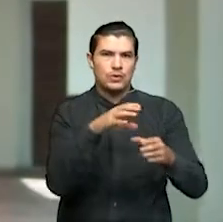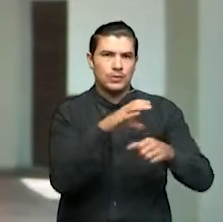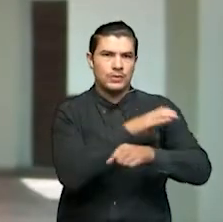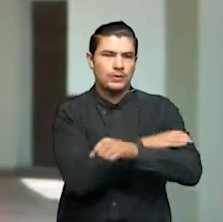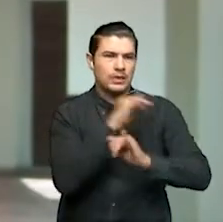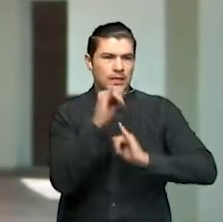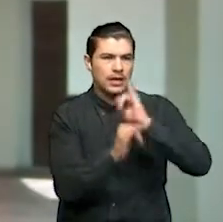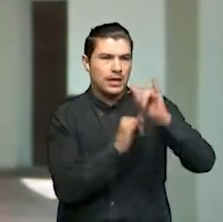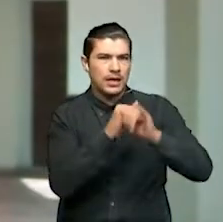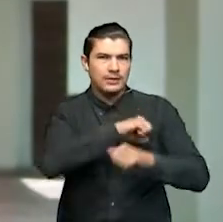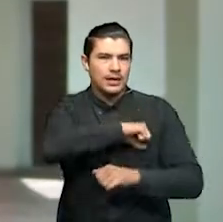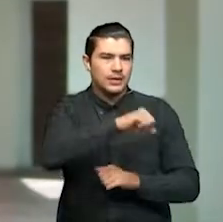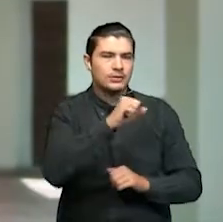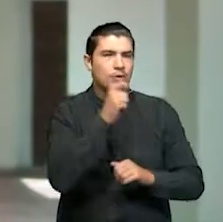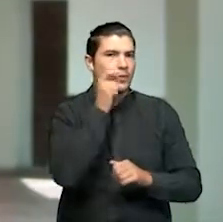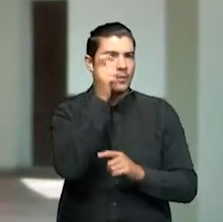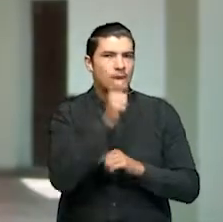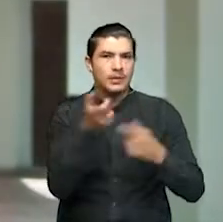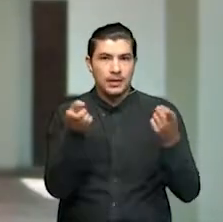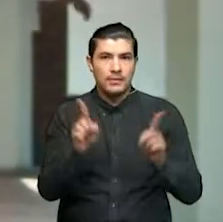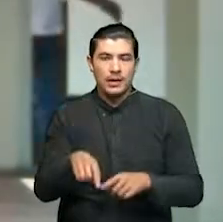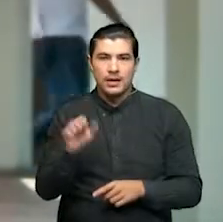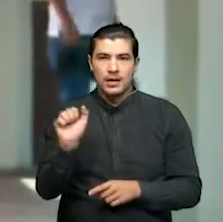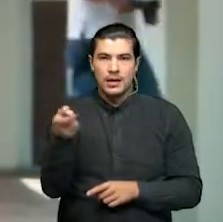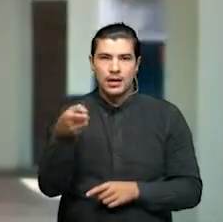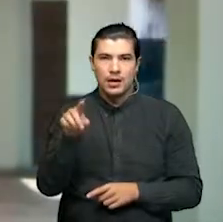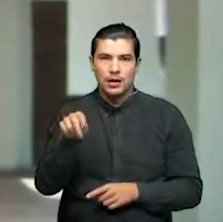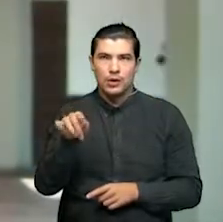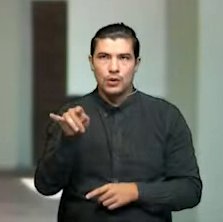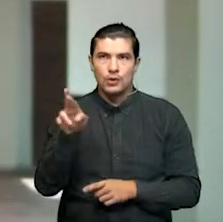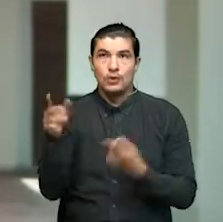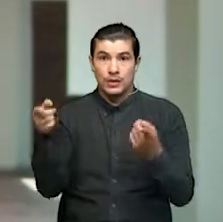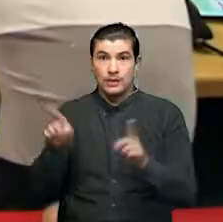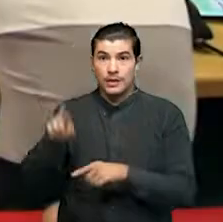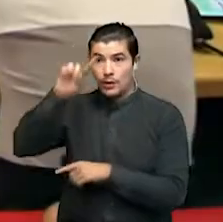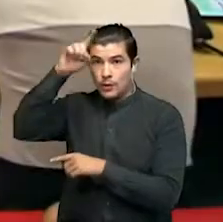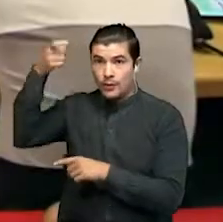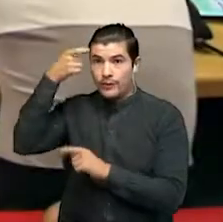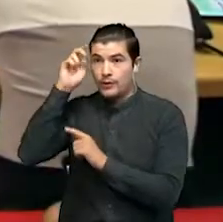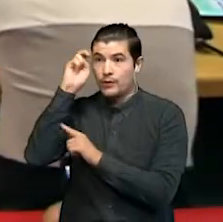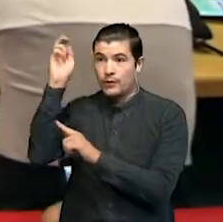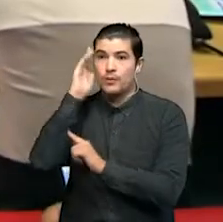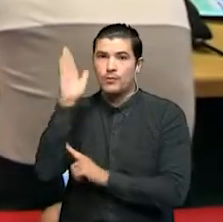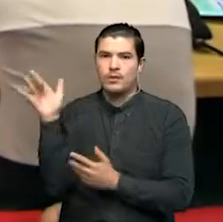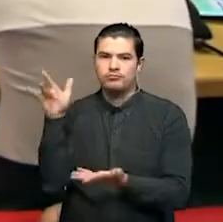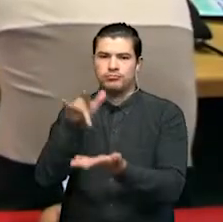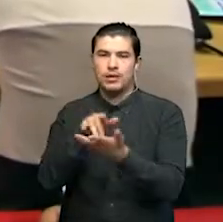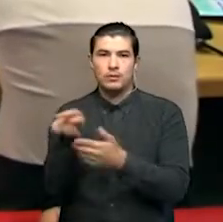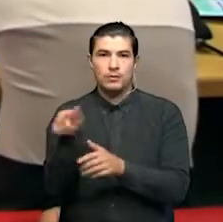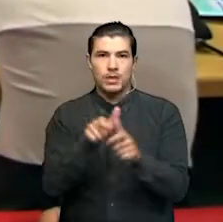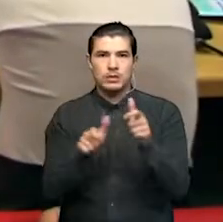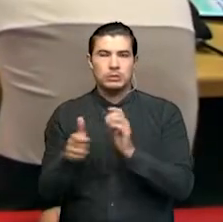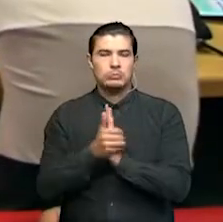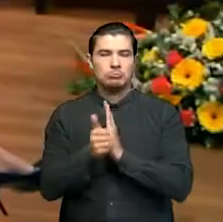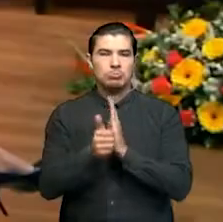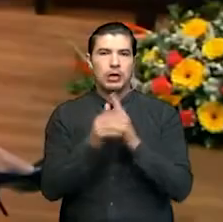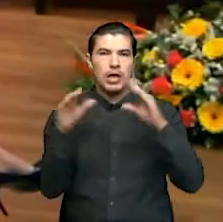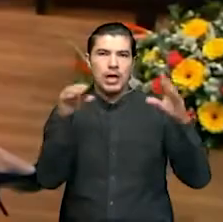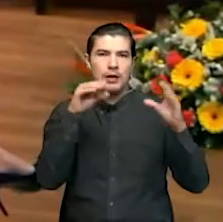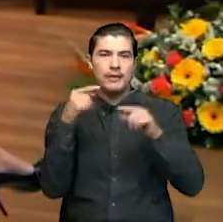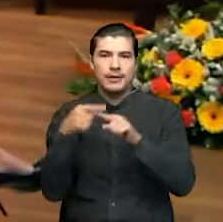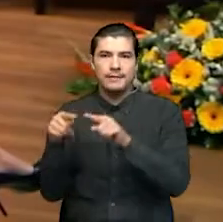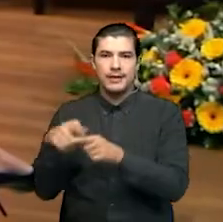Derechos Humanos, también ACNUR, incluso también la Gobernación de Norte de Santander. Expertos hablaron sobre la situación de